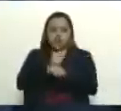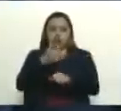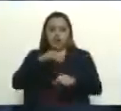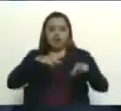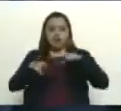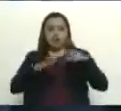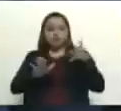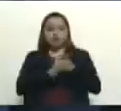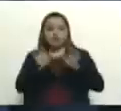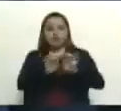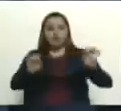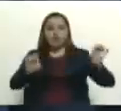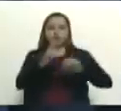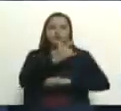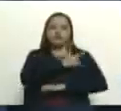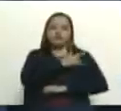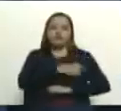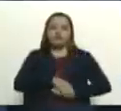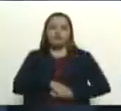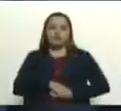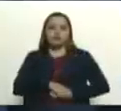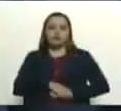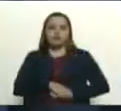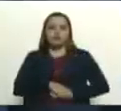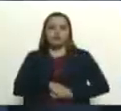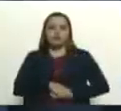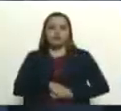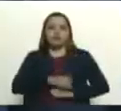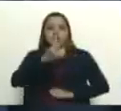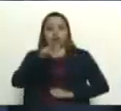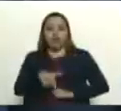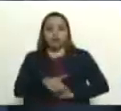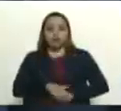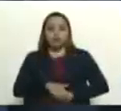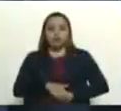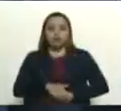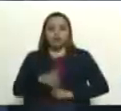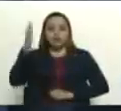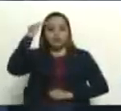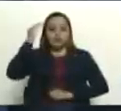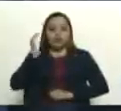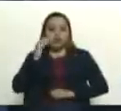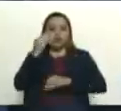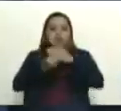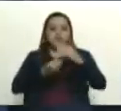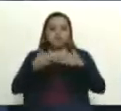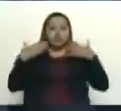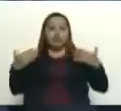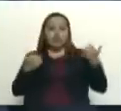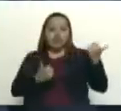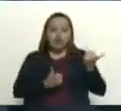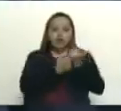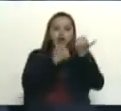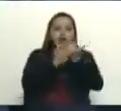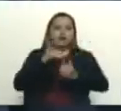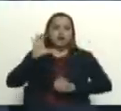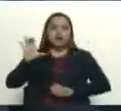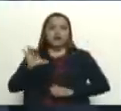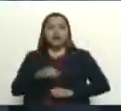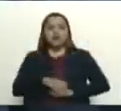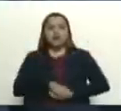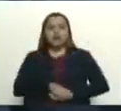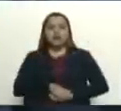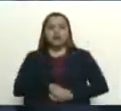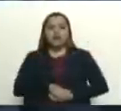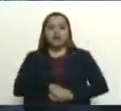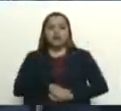la educación universitaria. Allí también Tibisay Lucena dio grandes aportes a la patria venezolana. En